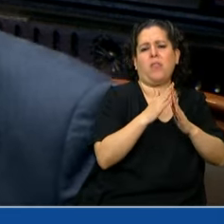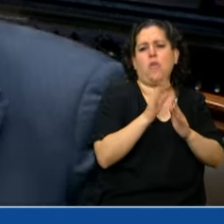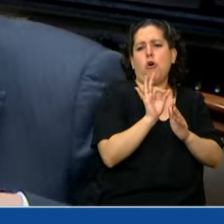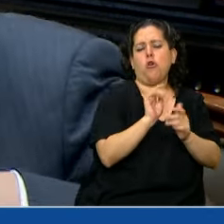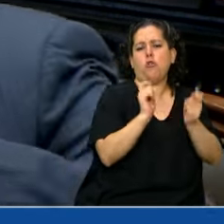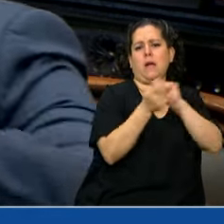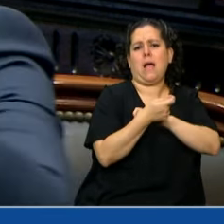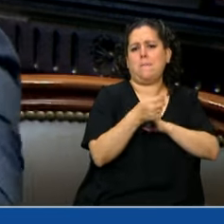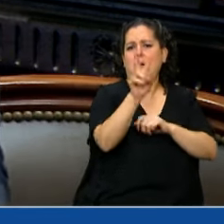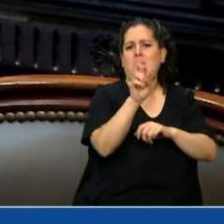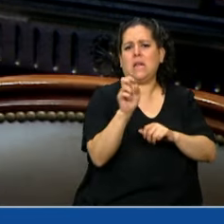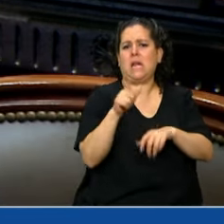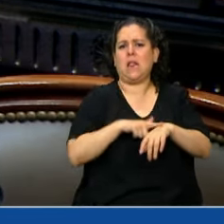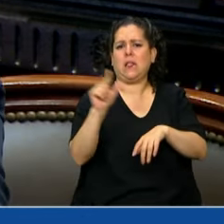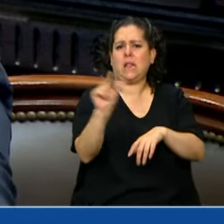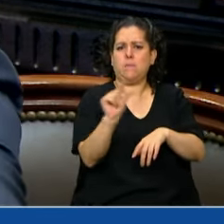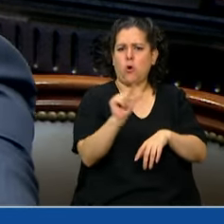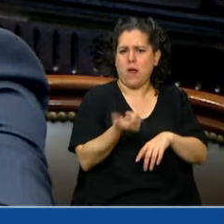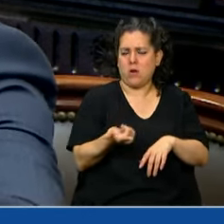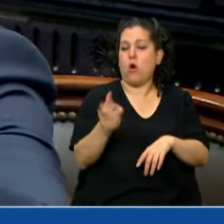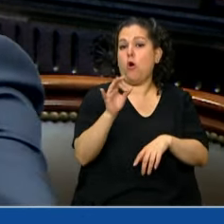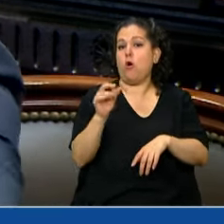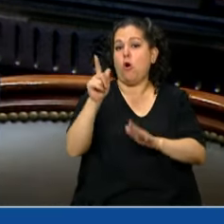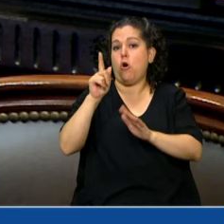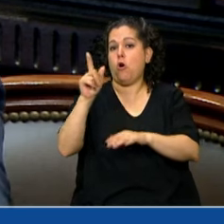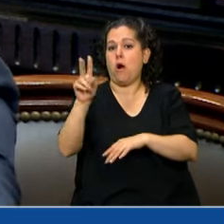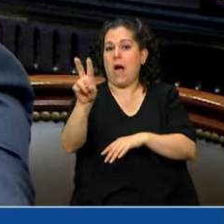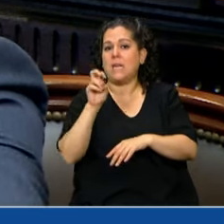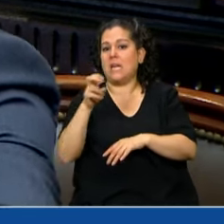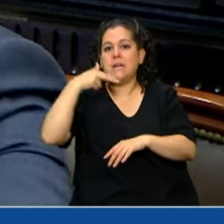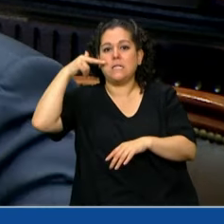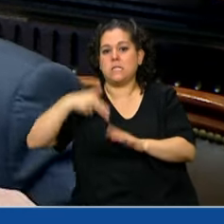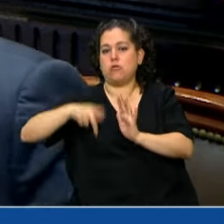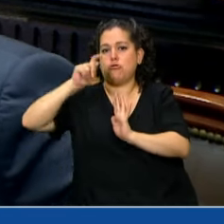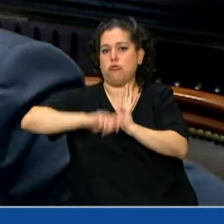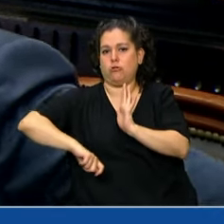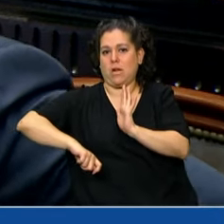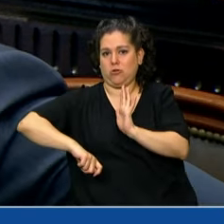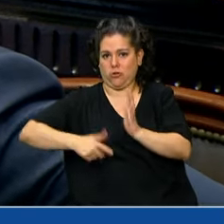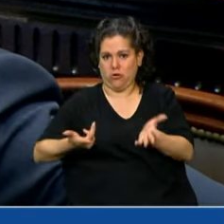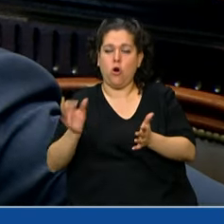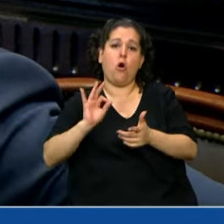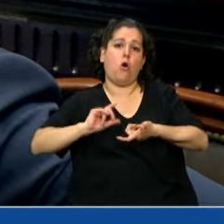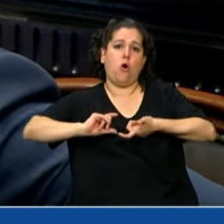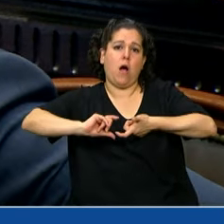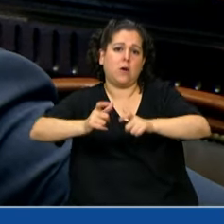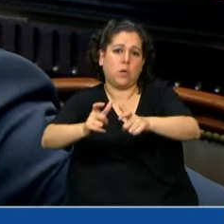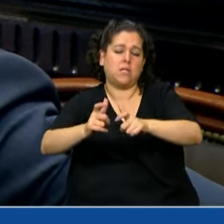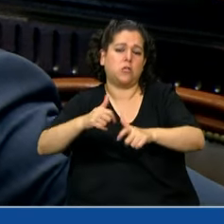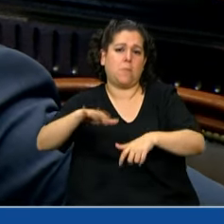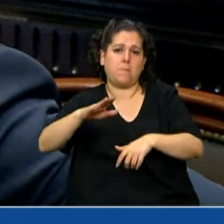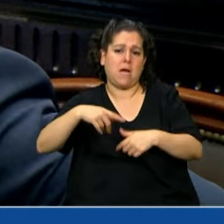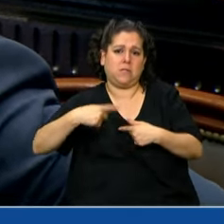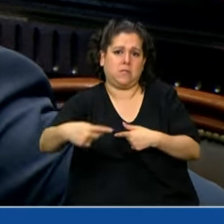temporario hagan los alquileres sin contrato o traten de forzar a los locatarios a hacer actualizaciones más